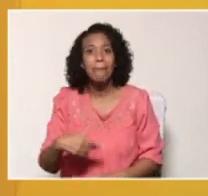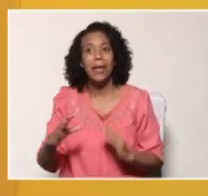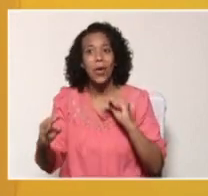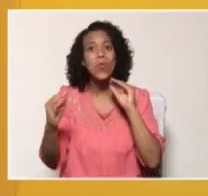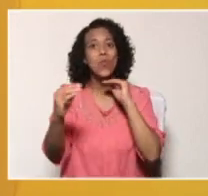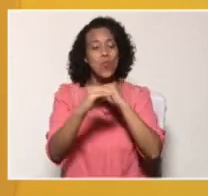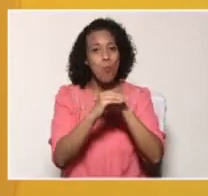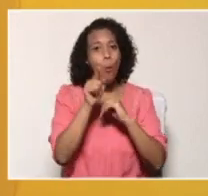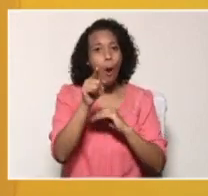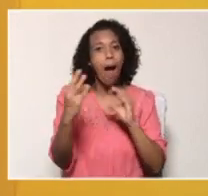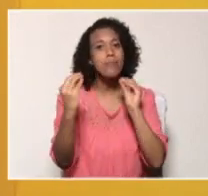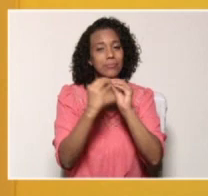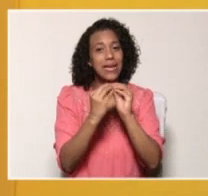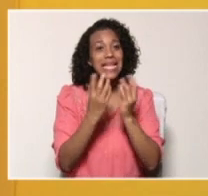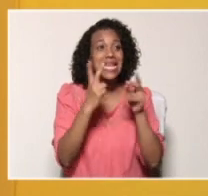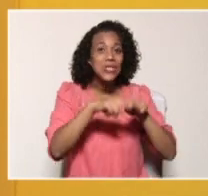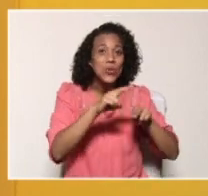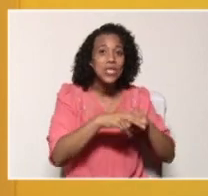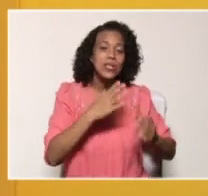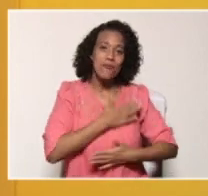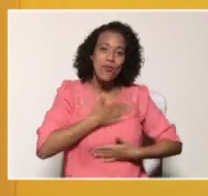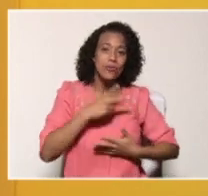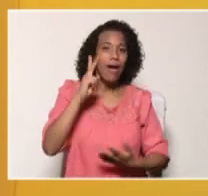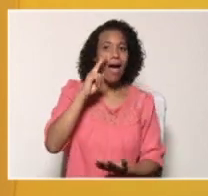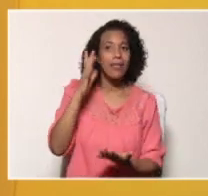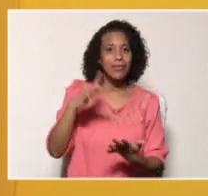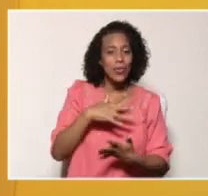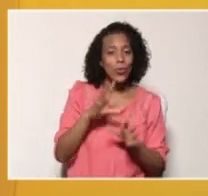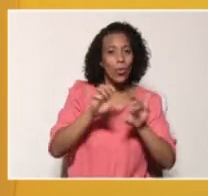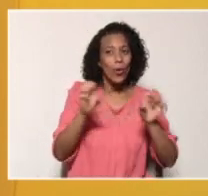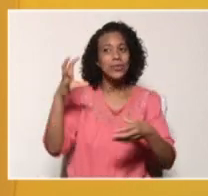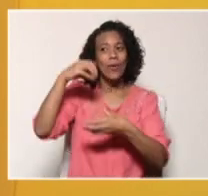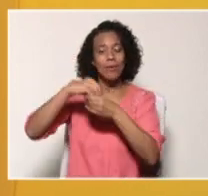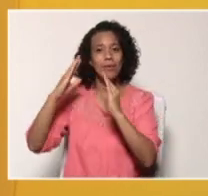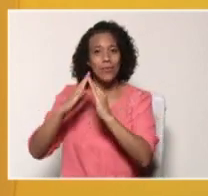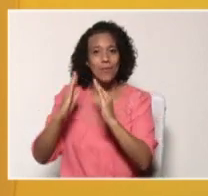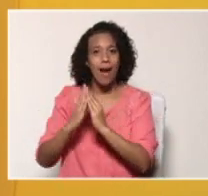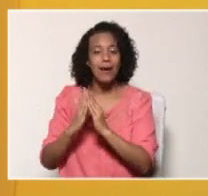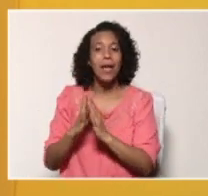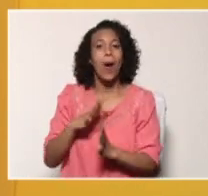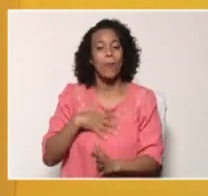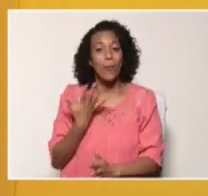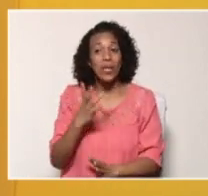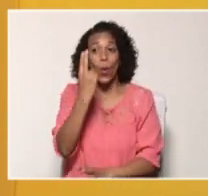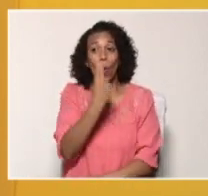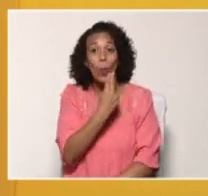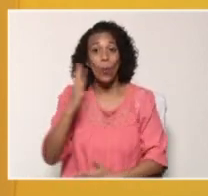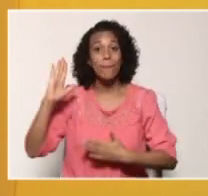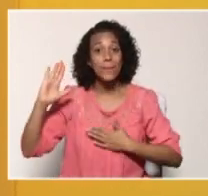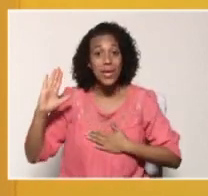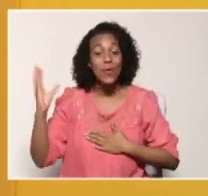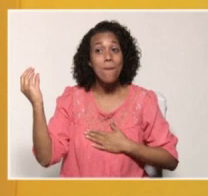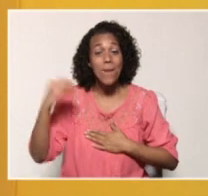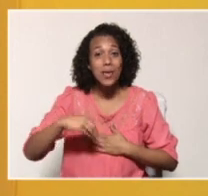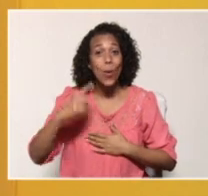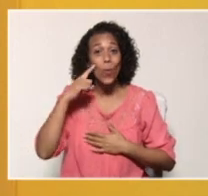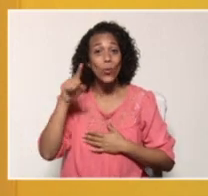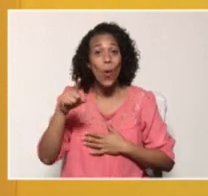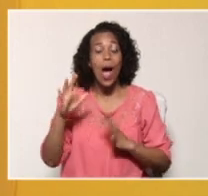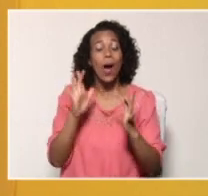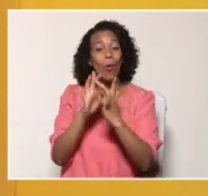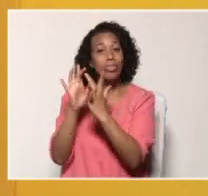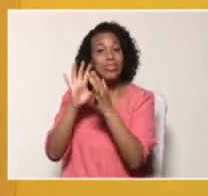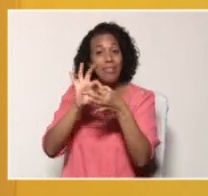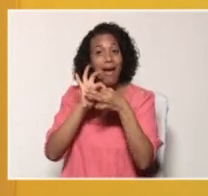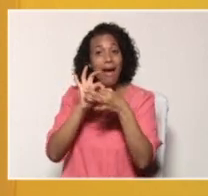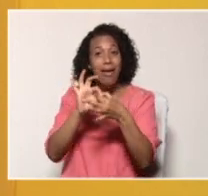Y así tienen nuestros niños y niñas disfrutando también de esta modalidad de educación a distancia y por eso el compromiso es mayor para que ustedes estén conectados